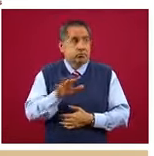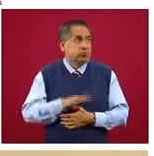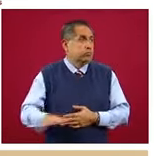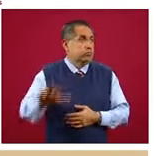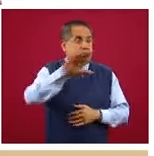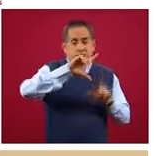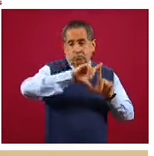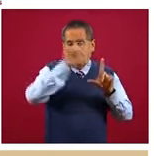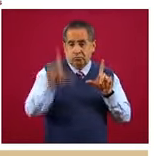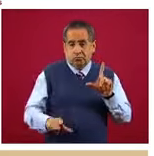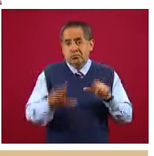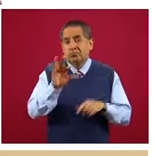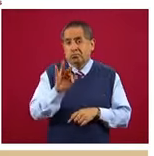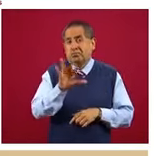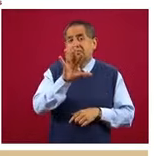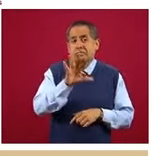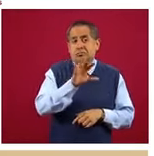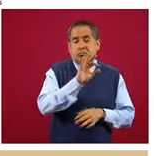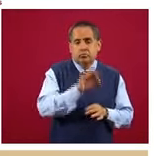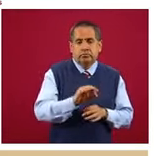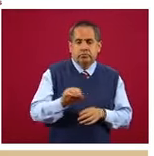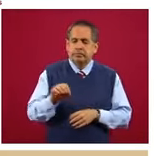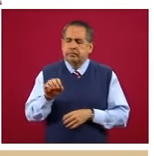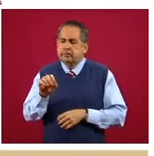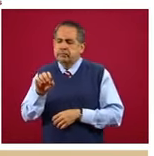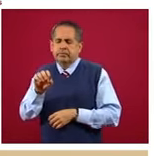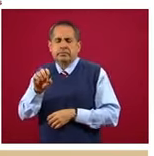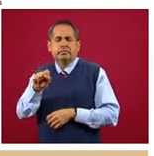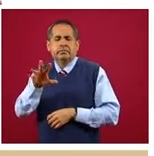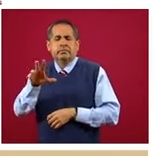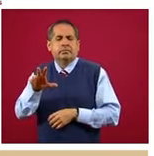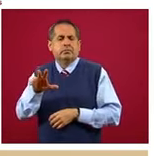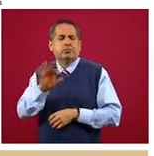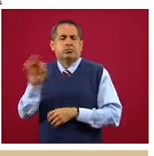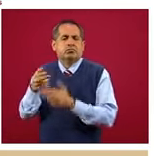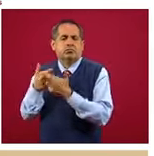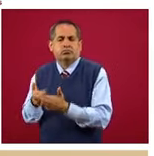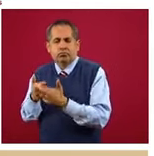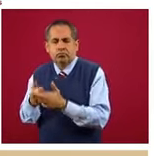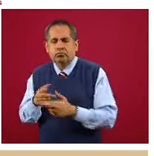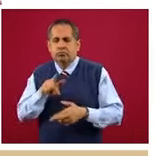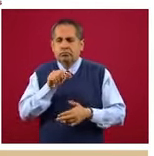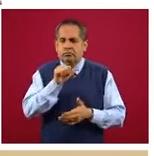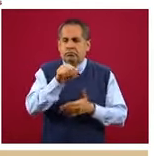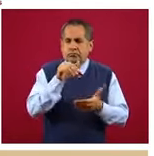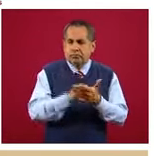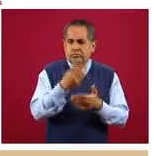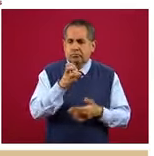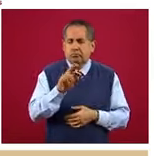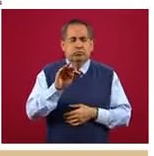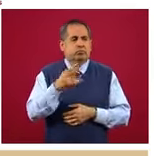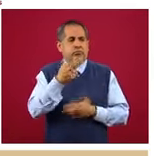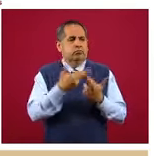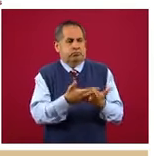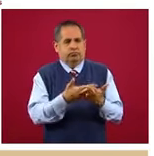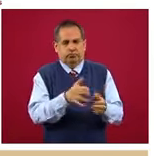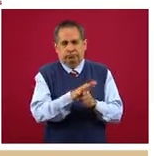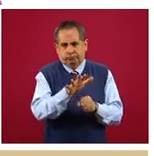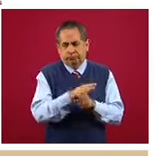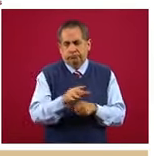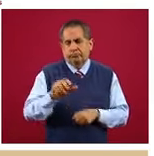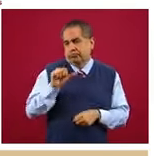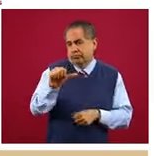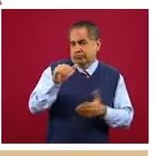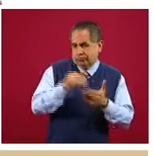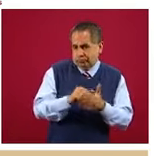nivel nacional, lo cual nos deja 16.391 camas disponibles de este tipo para que todavía puedan